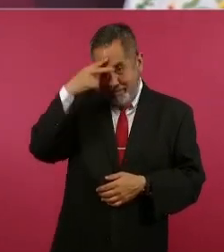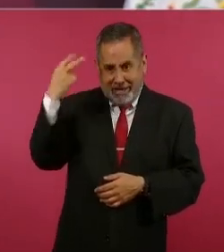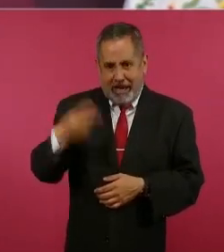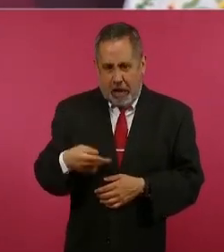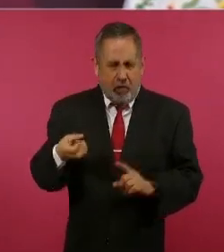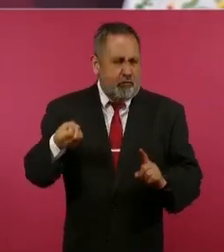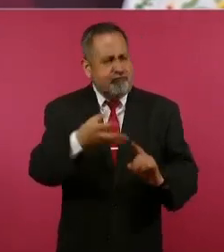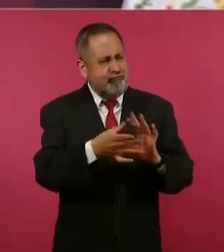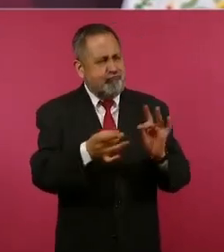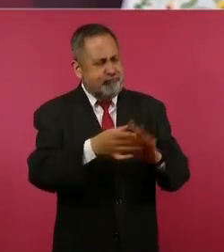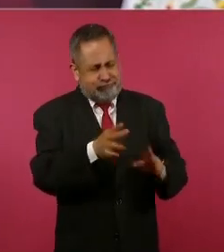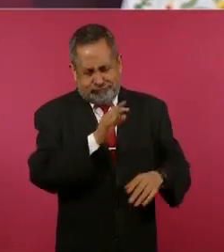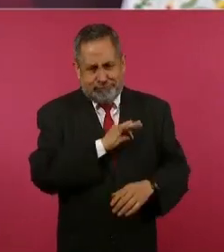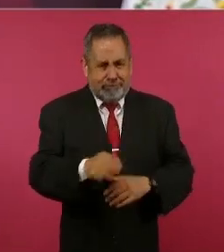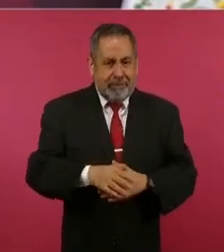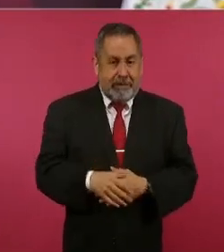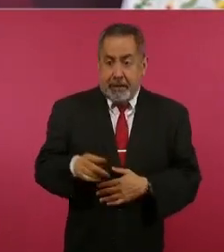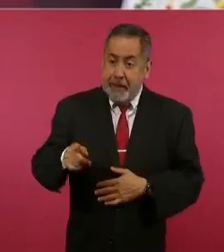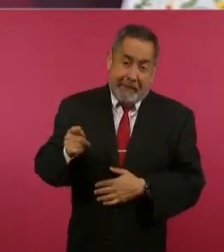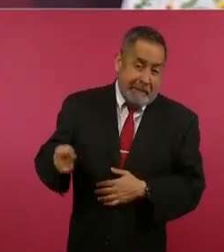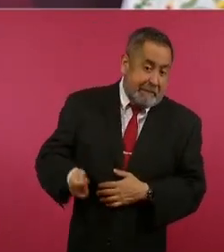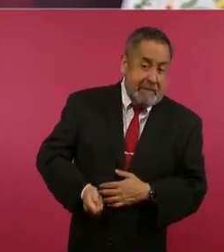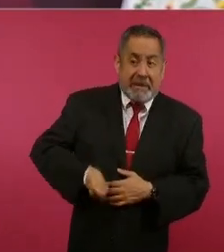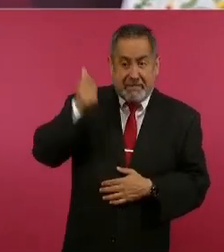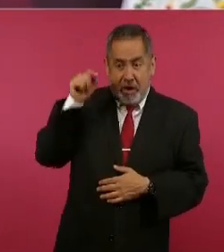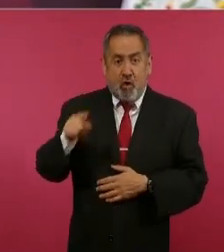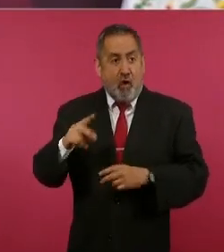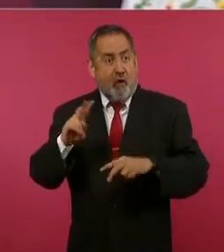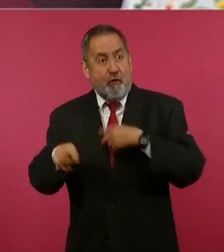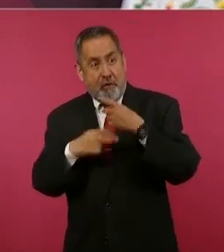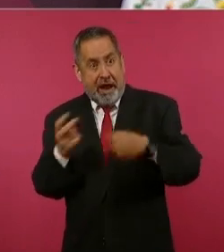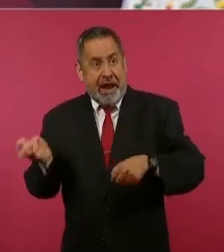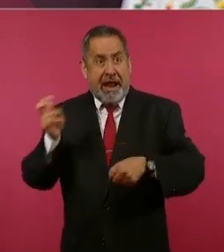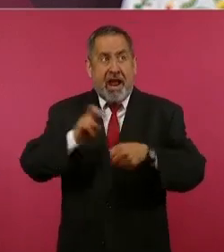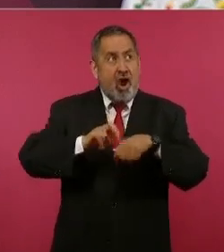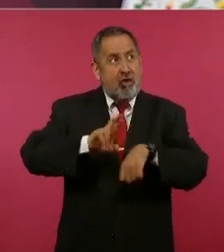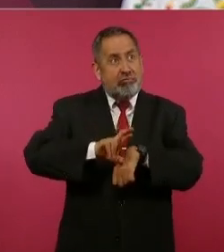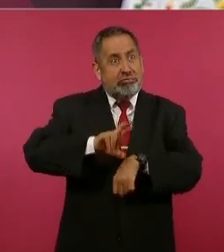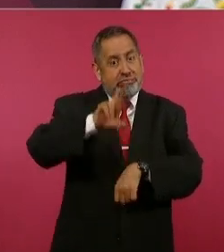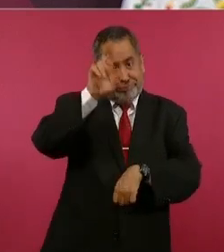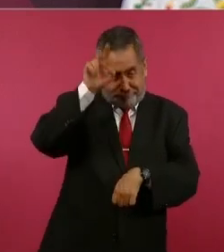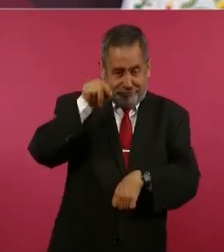mexicano, que es el primero que va